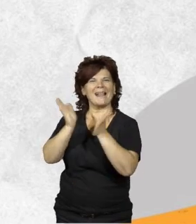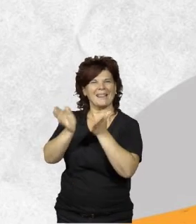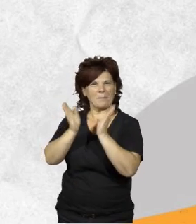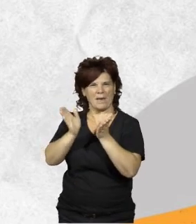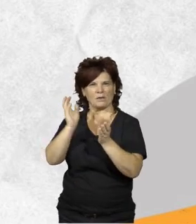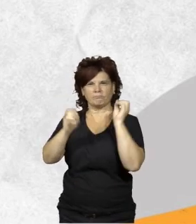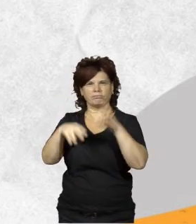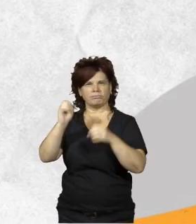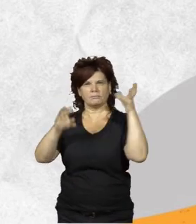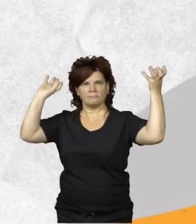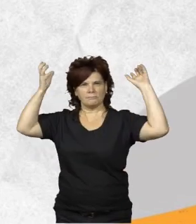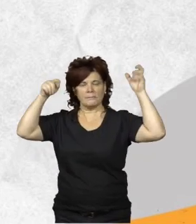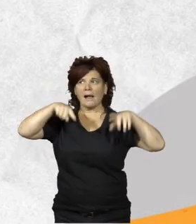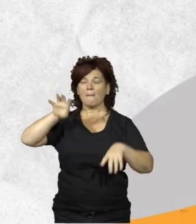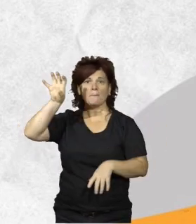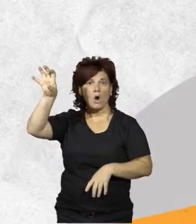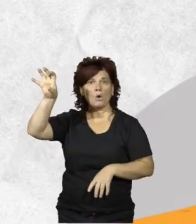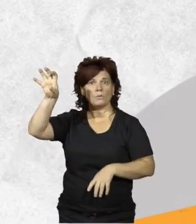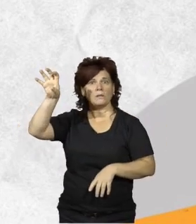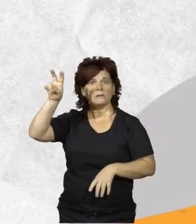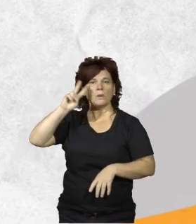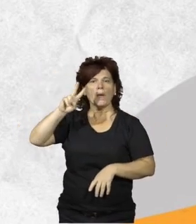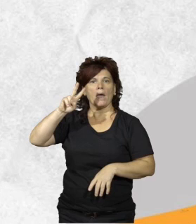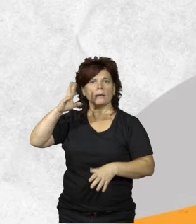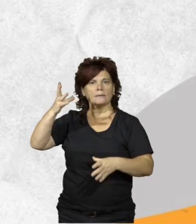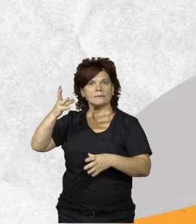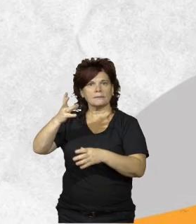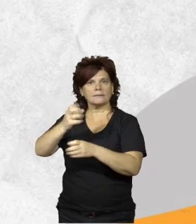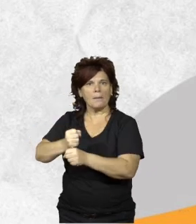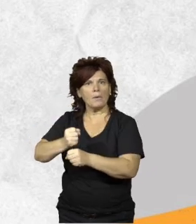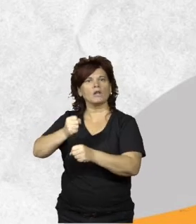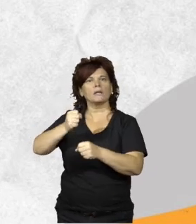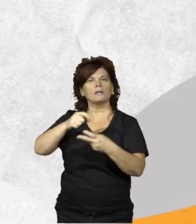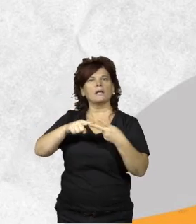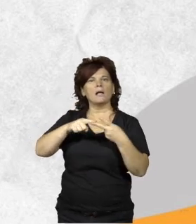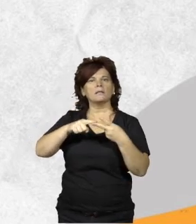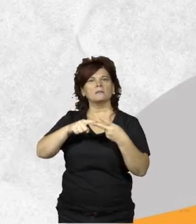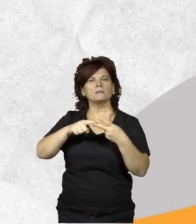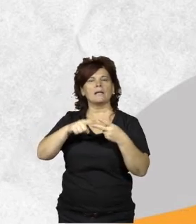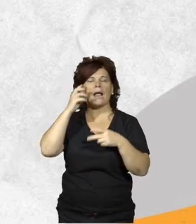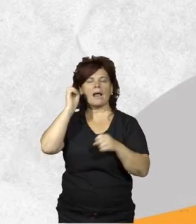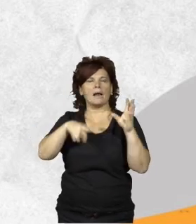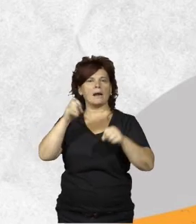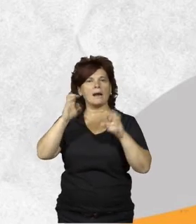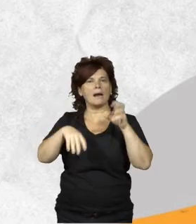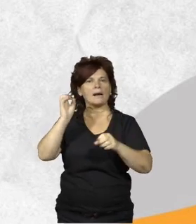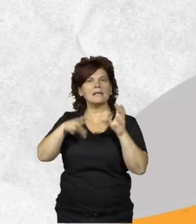provincia tenemos un registro de lo que es transportistas, operadores y generadores de residuos peligrosos, en lo cual se